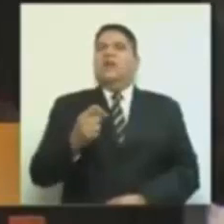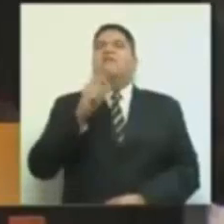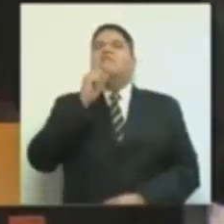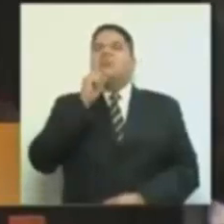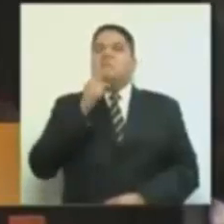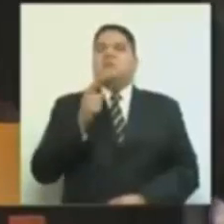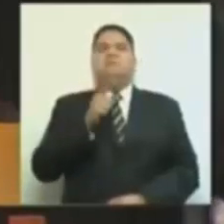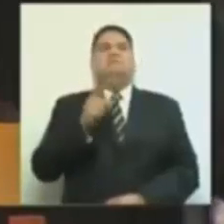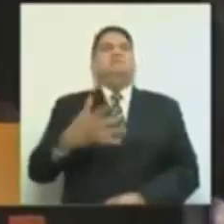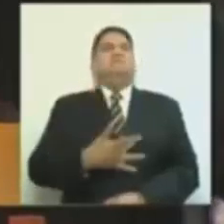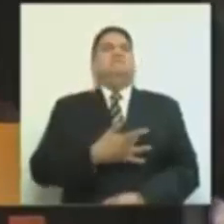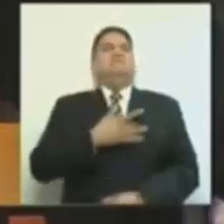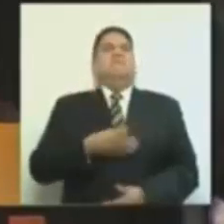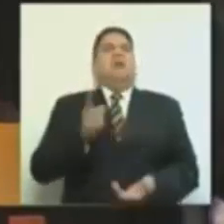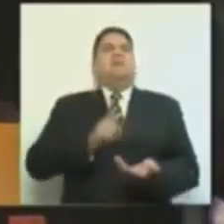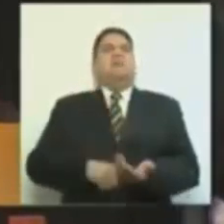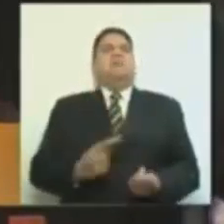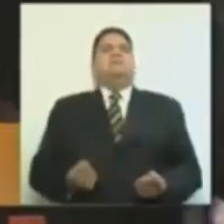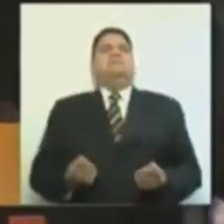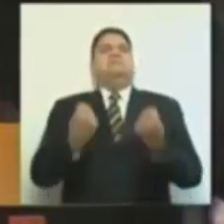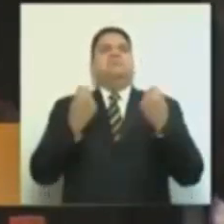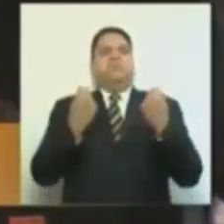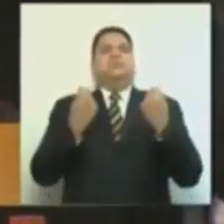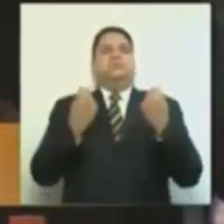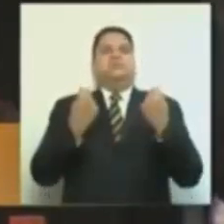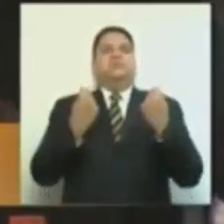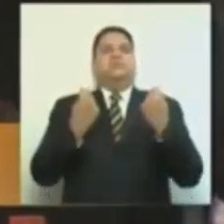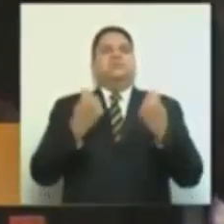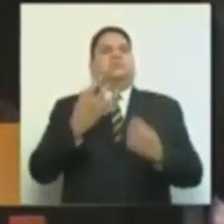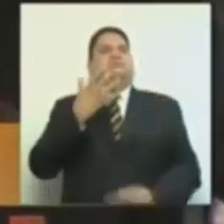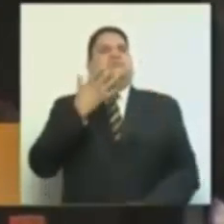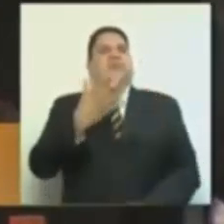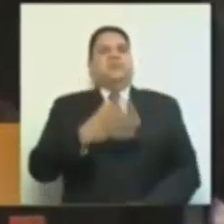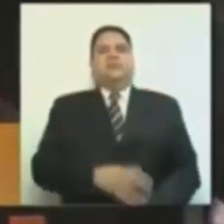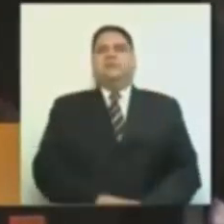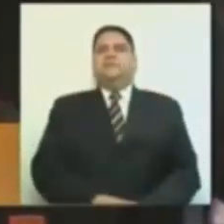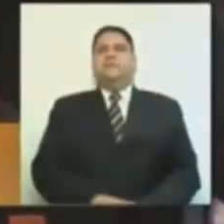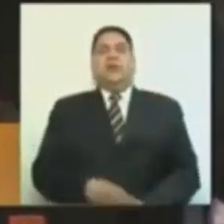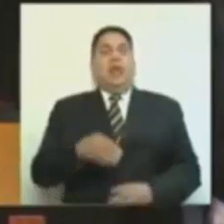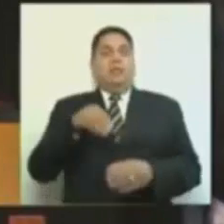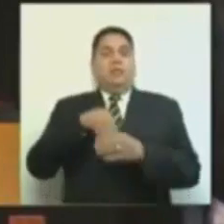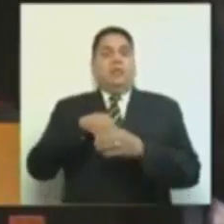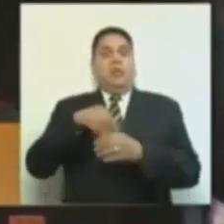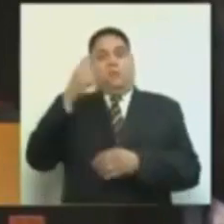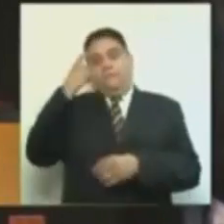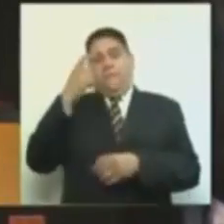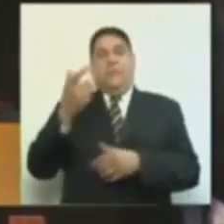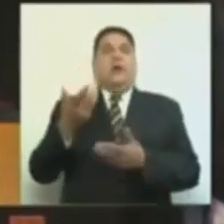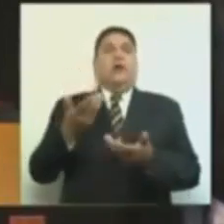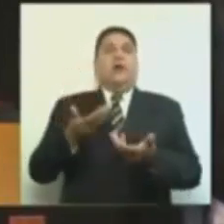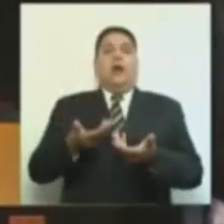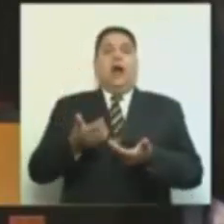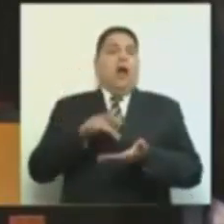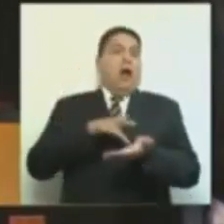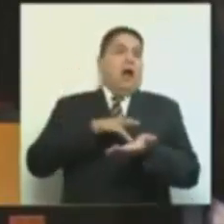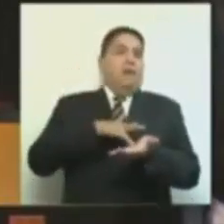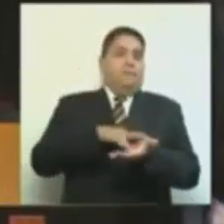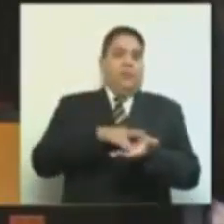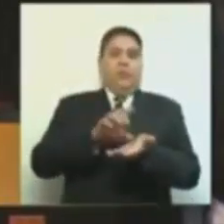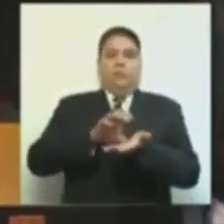irresponsabilidad. Los fideicomisos son mecanismos financieros que tienen patrimonio